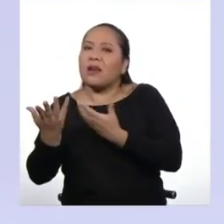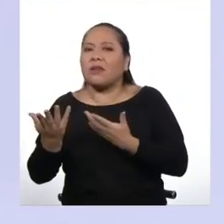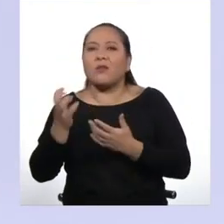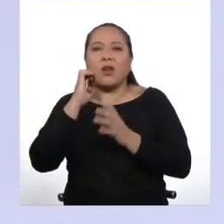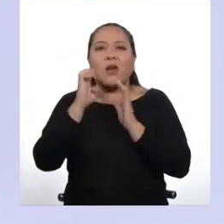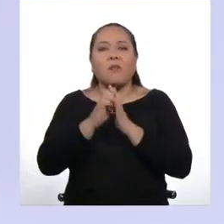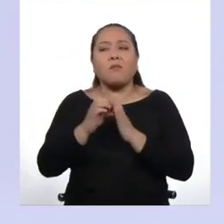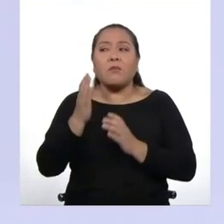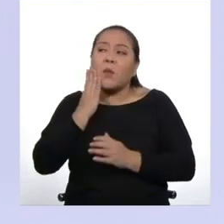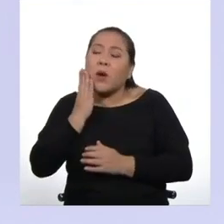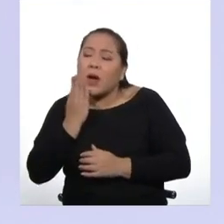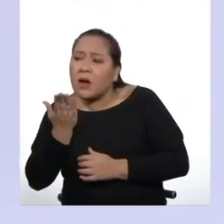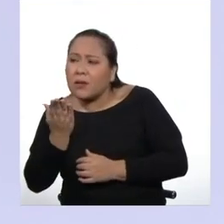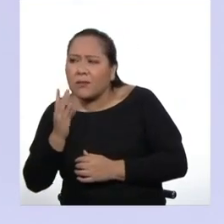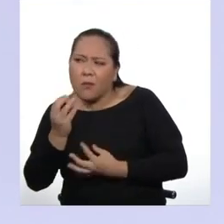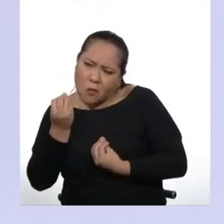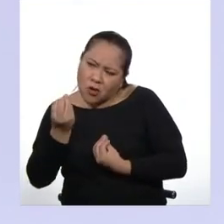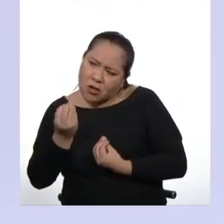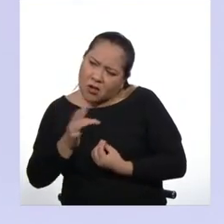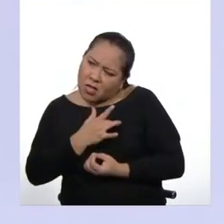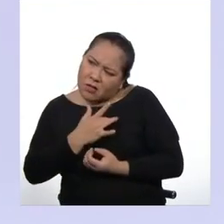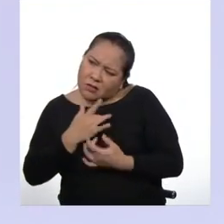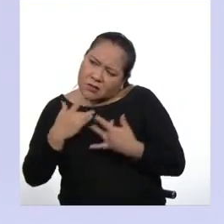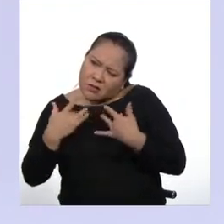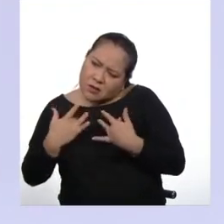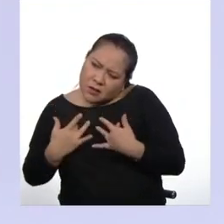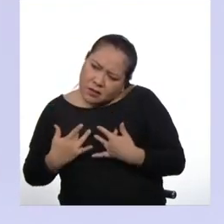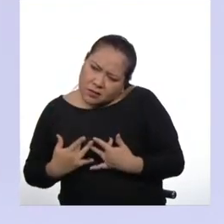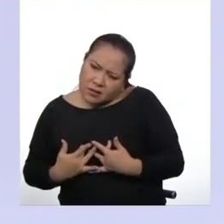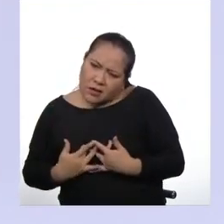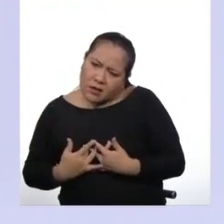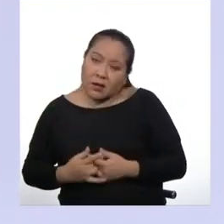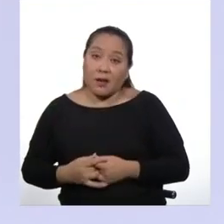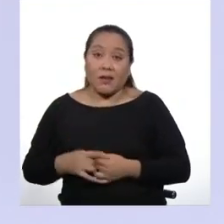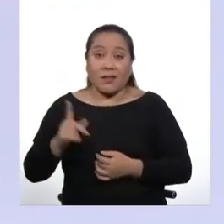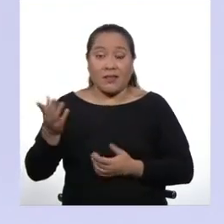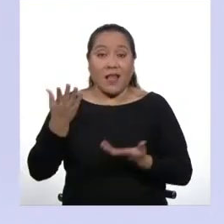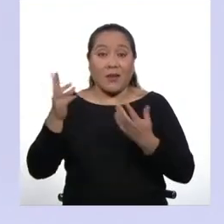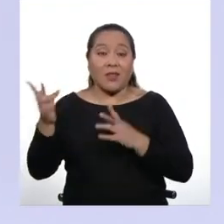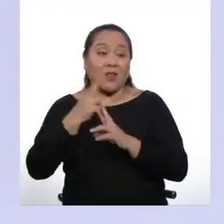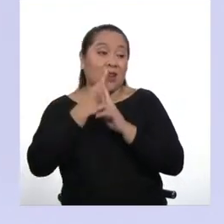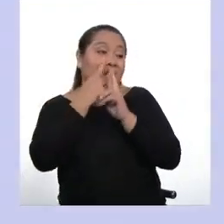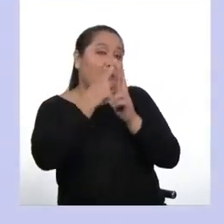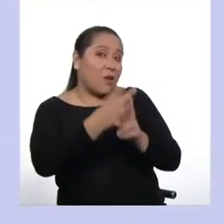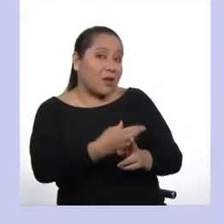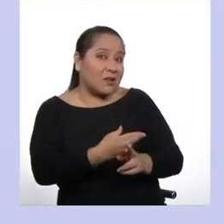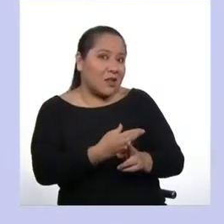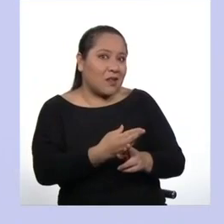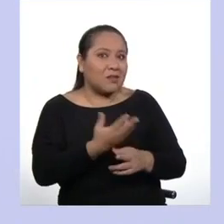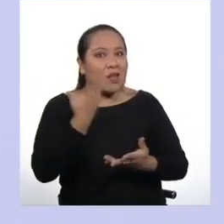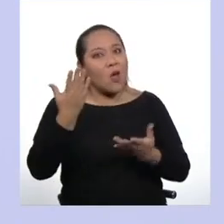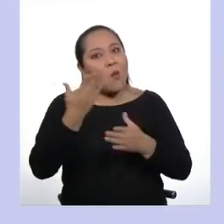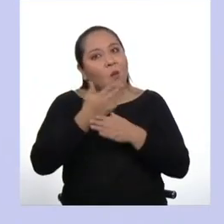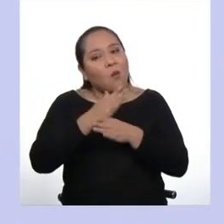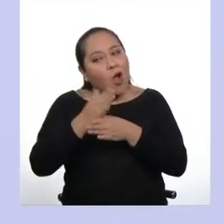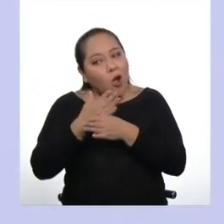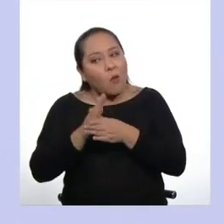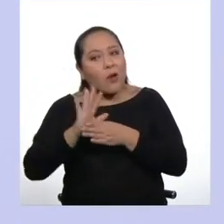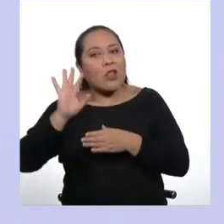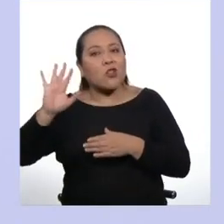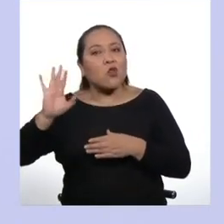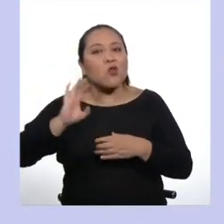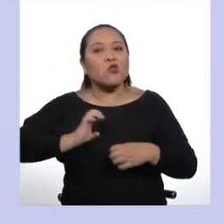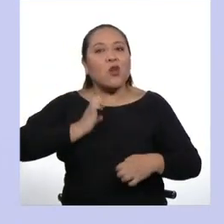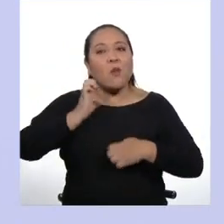como: mamita, ¿por qué estás triste? Y quizás tu mamá, con la respuesta que te dé, pueda compartir un poco de